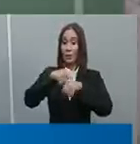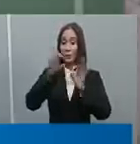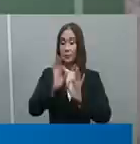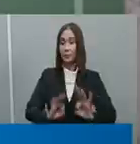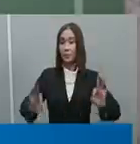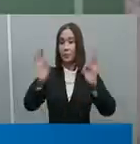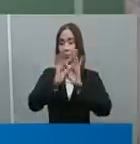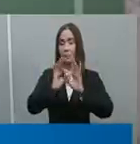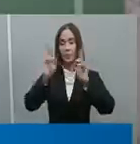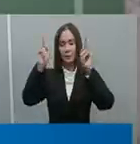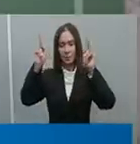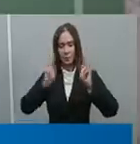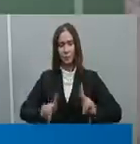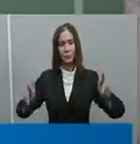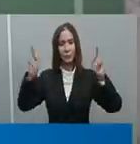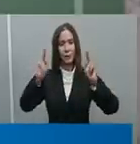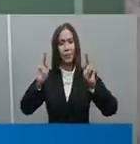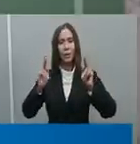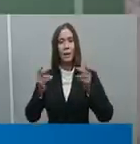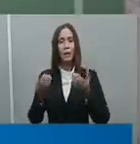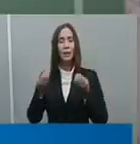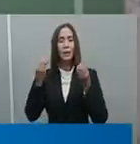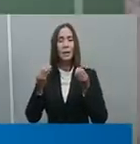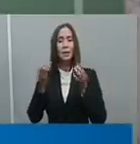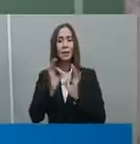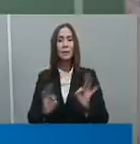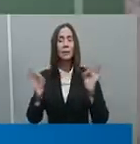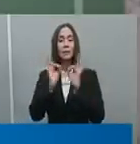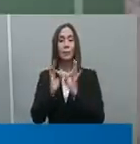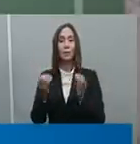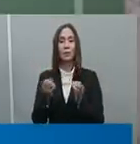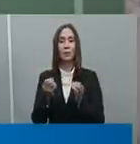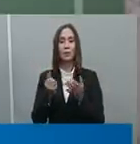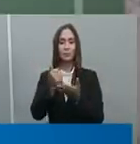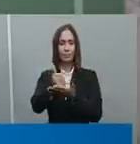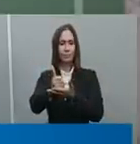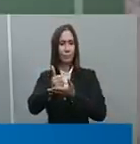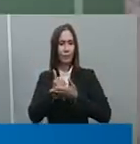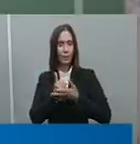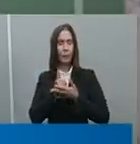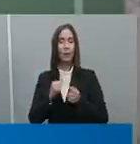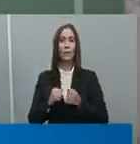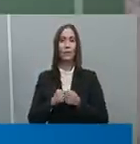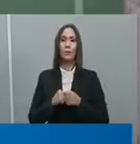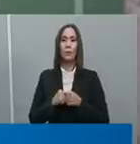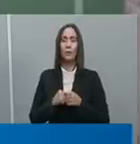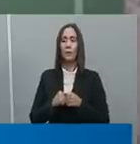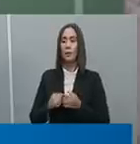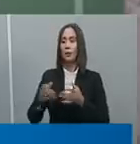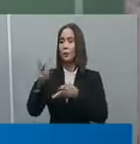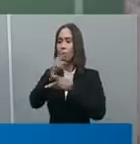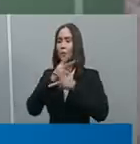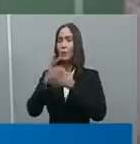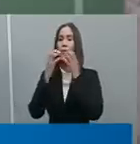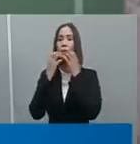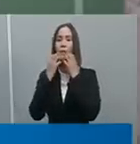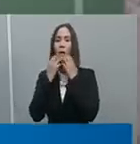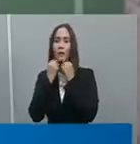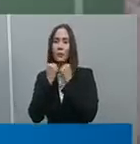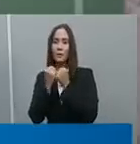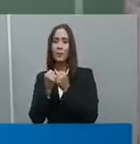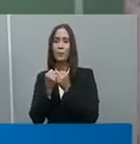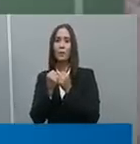lo realmente importante, lo que nos ayuda a salir adelante. Llevar a puerto seguro a nuestros seres queridos, nuestra